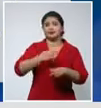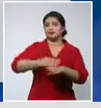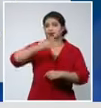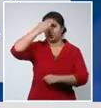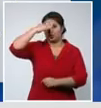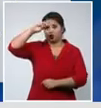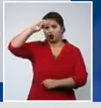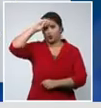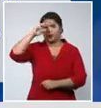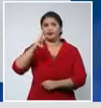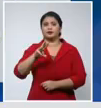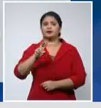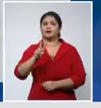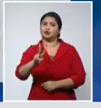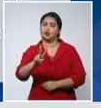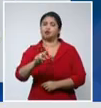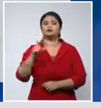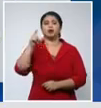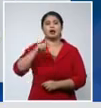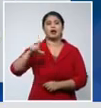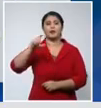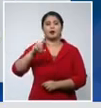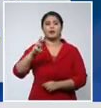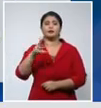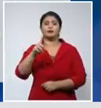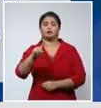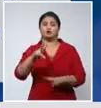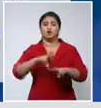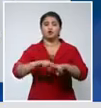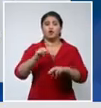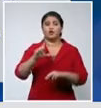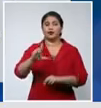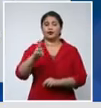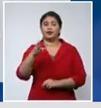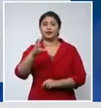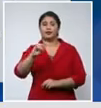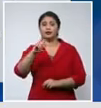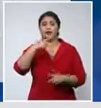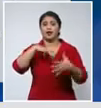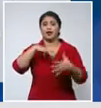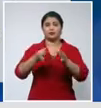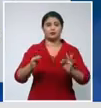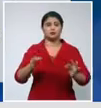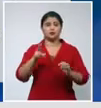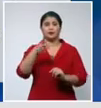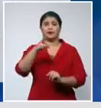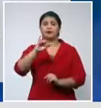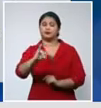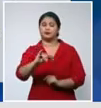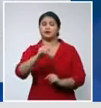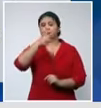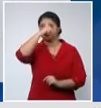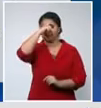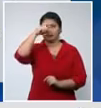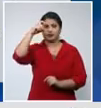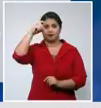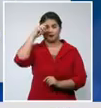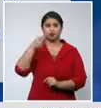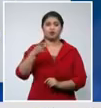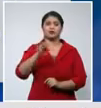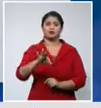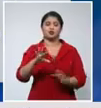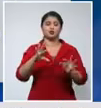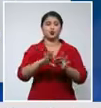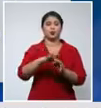Camagüey, 31, Holguín, 30, Artemisa, 26, Santi Espíritus, 18,